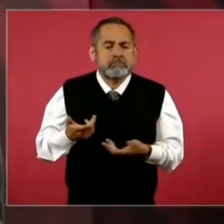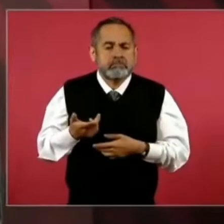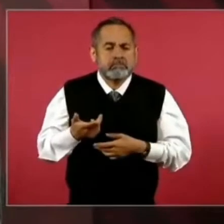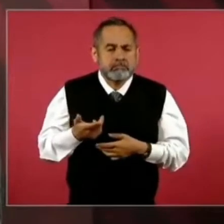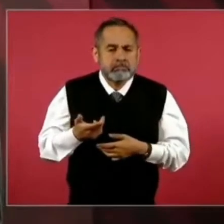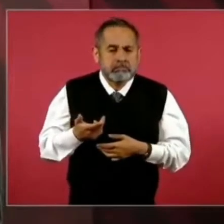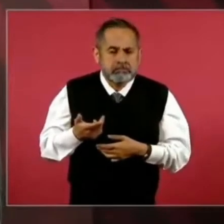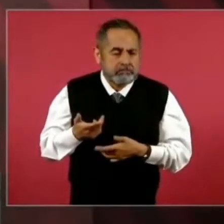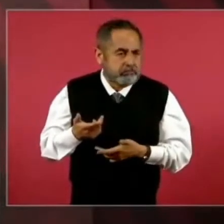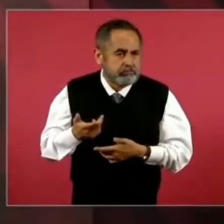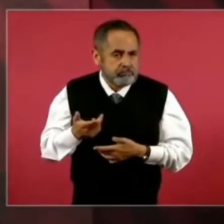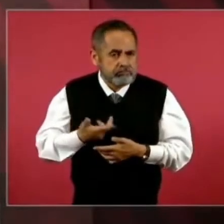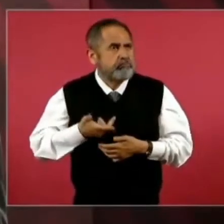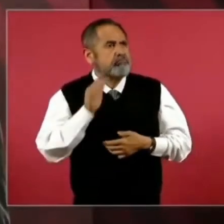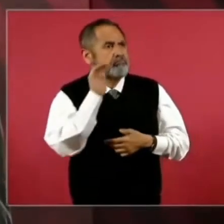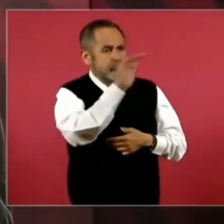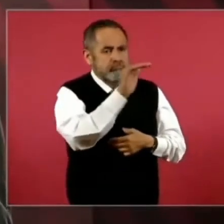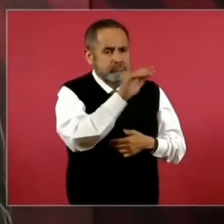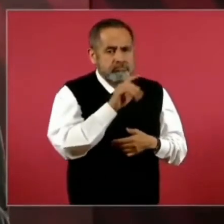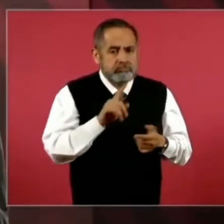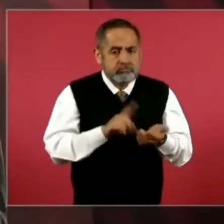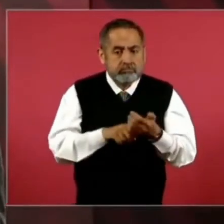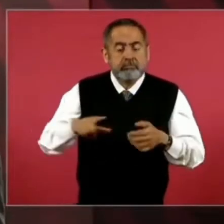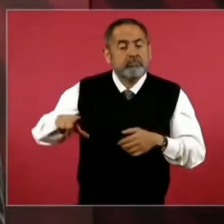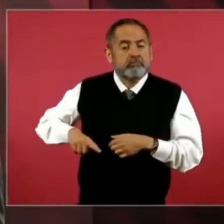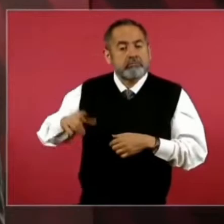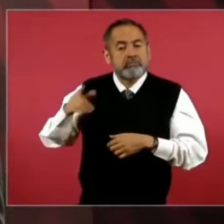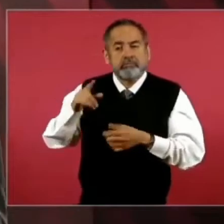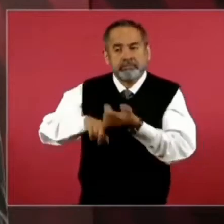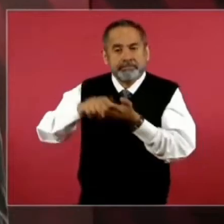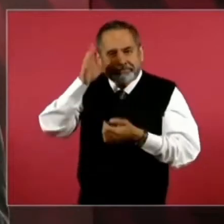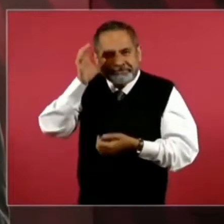cooperación del gobierno de China.